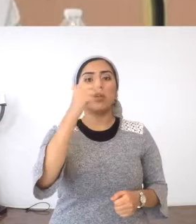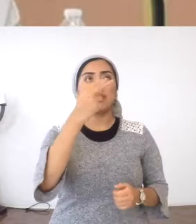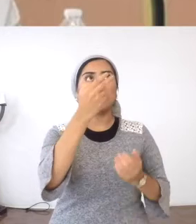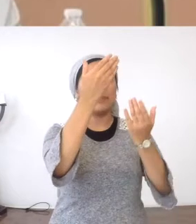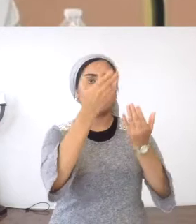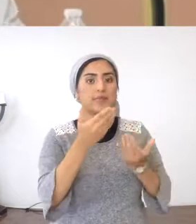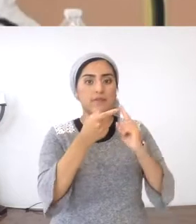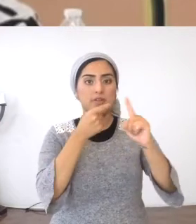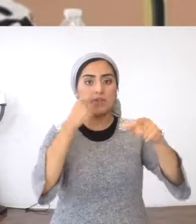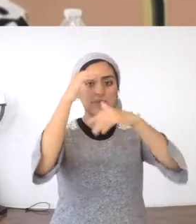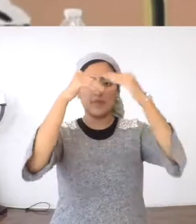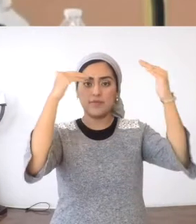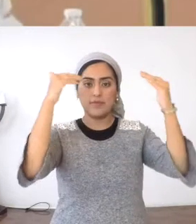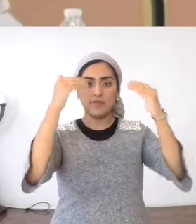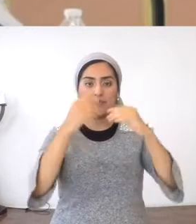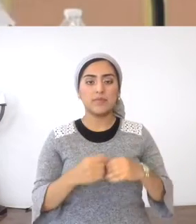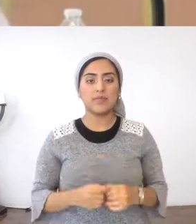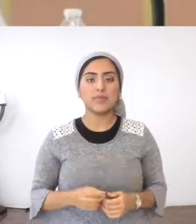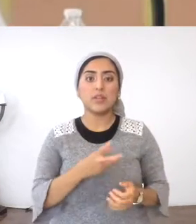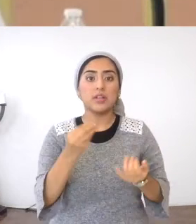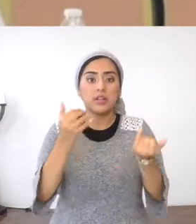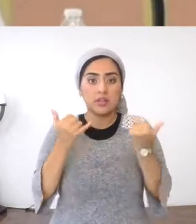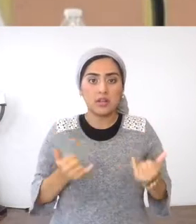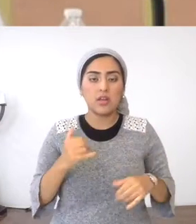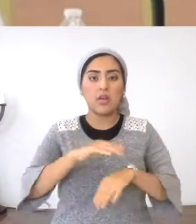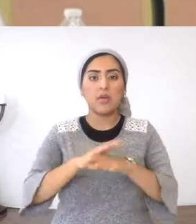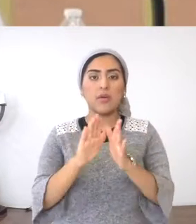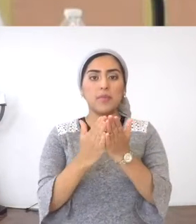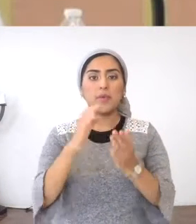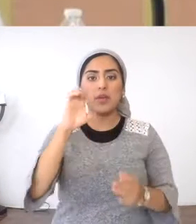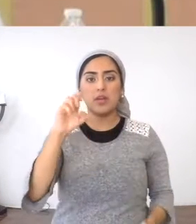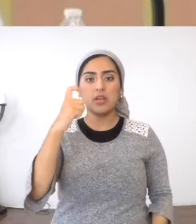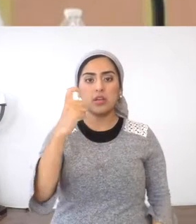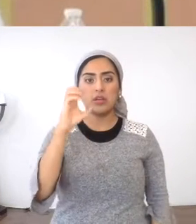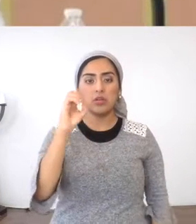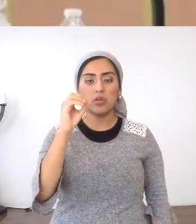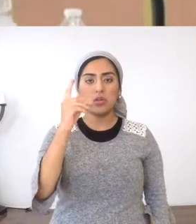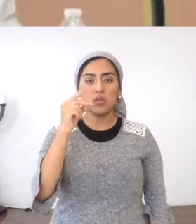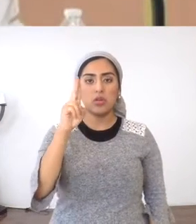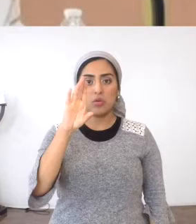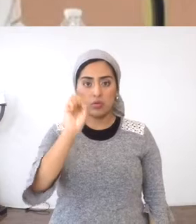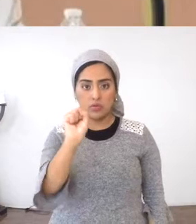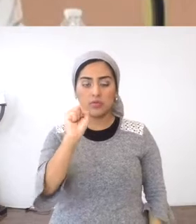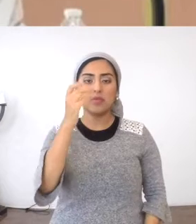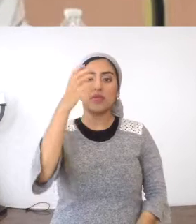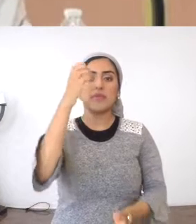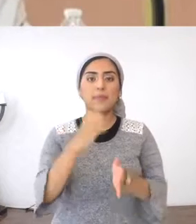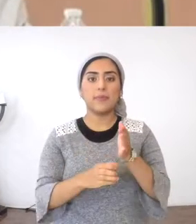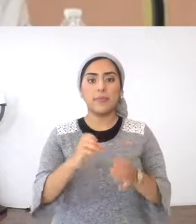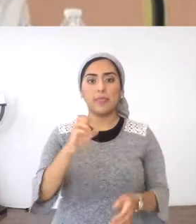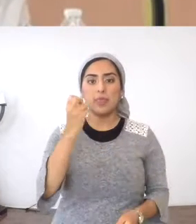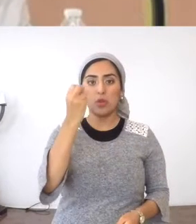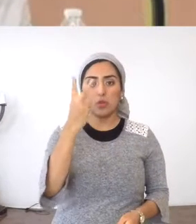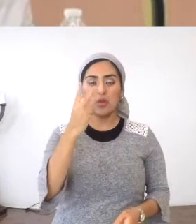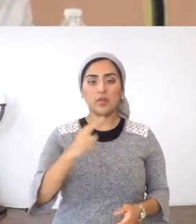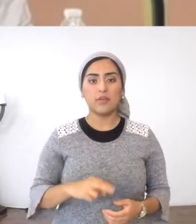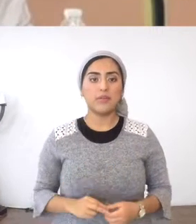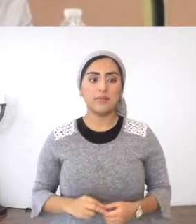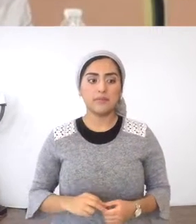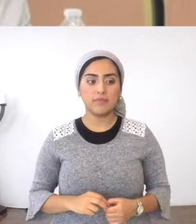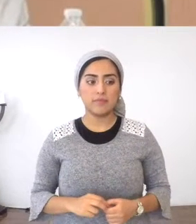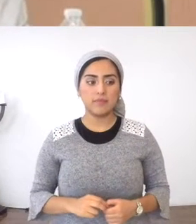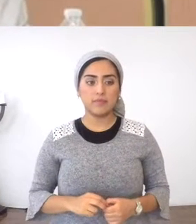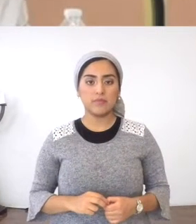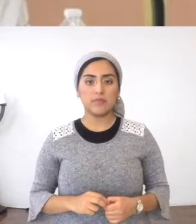mismo Yahweh Quien es Yashu HaMashiach Ahora En el libro de Éxodo Vamos para allá En el capítulo 12 Amados